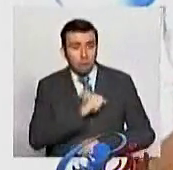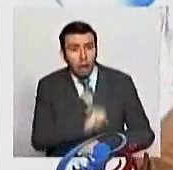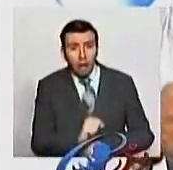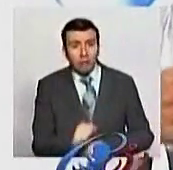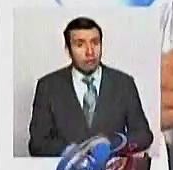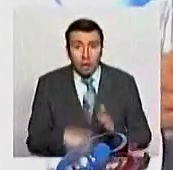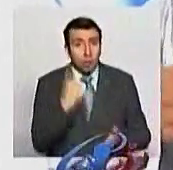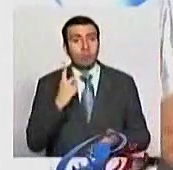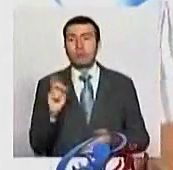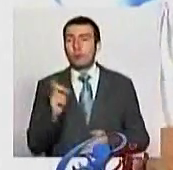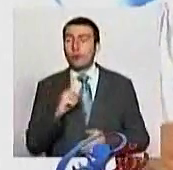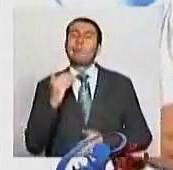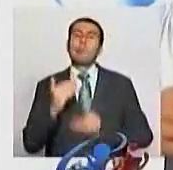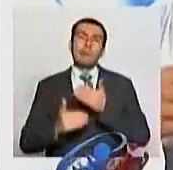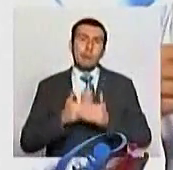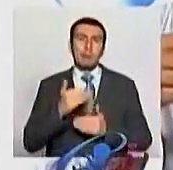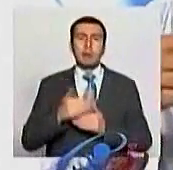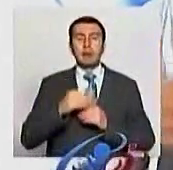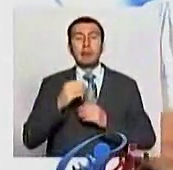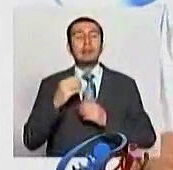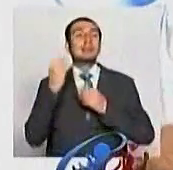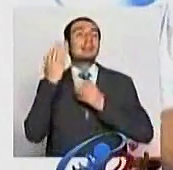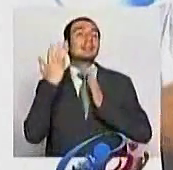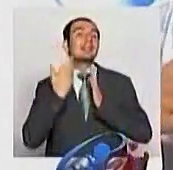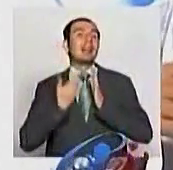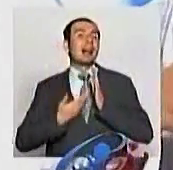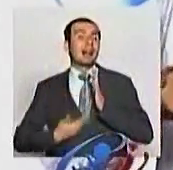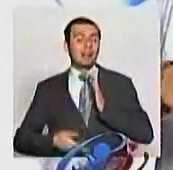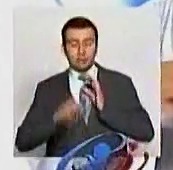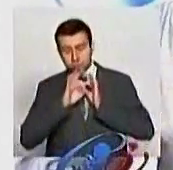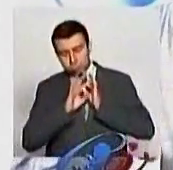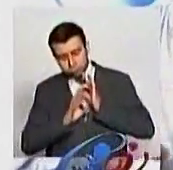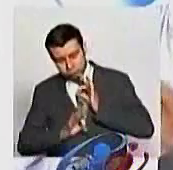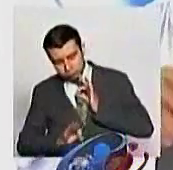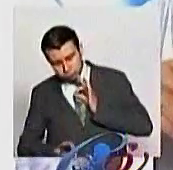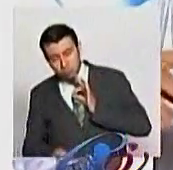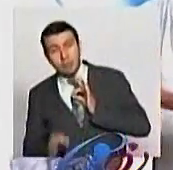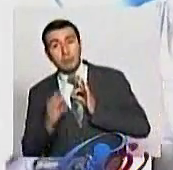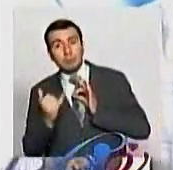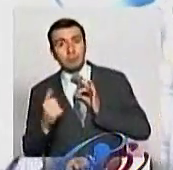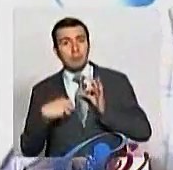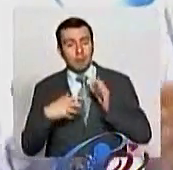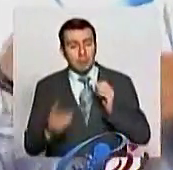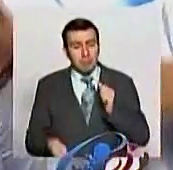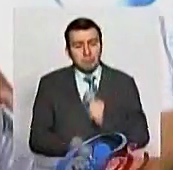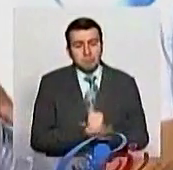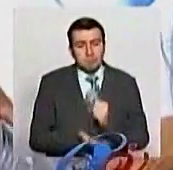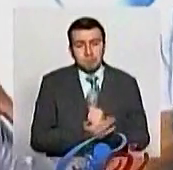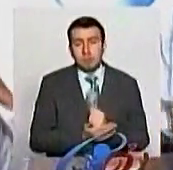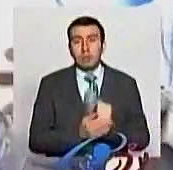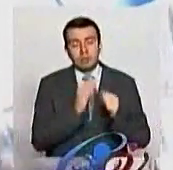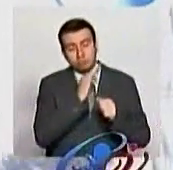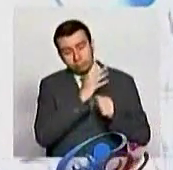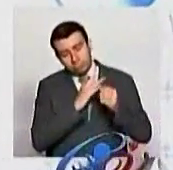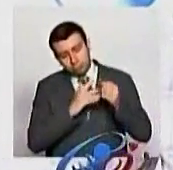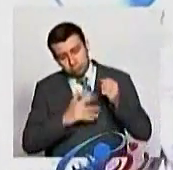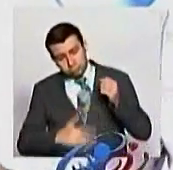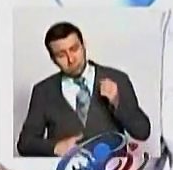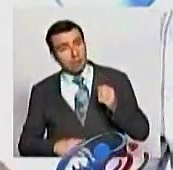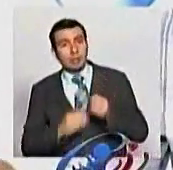fue obstruyendo la arteria, se fue llenando de calcio, de grasa, se tapó, no le entraba sangre, le dio el infarto y se